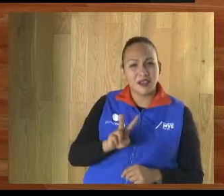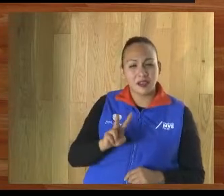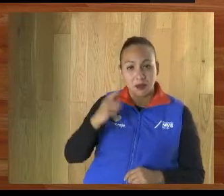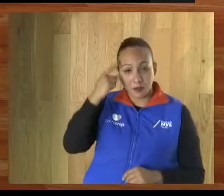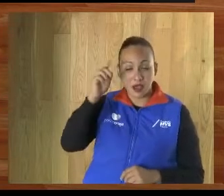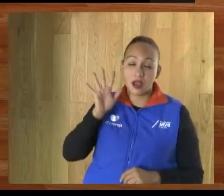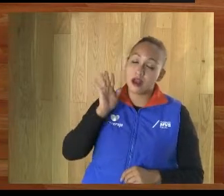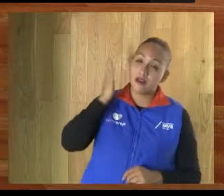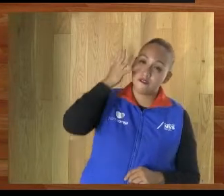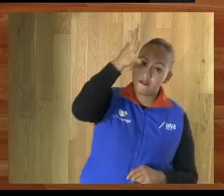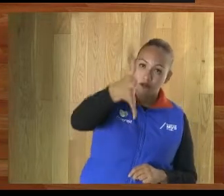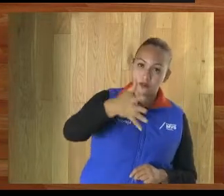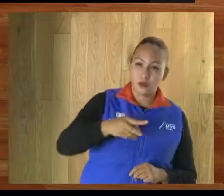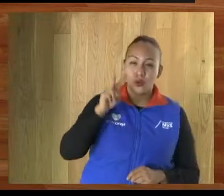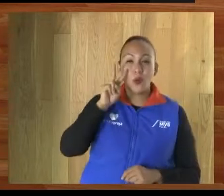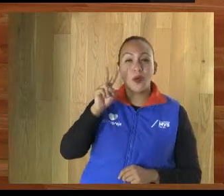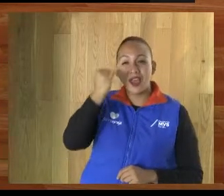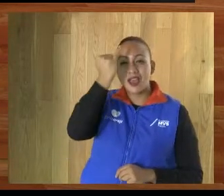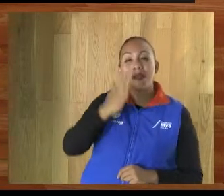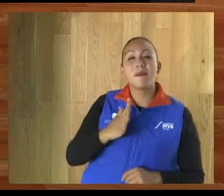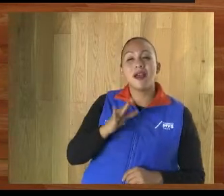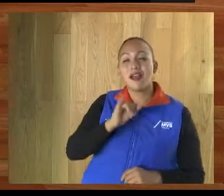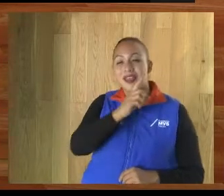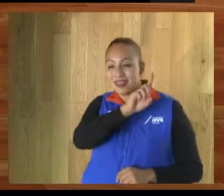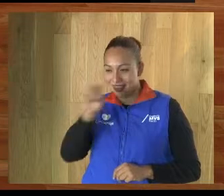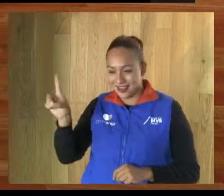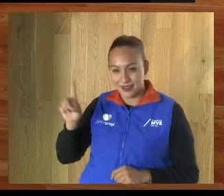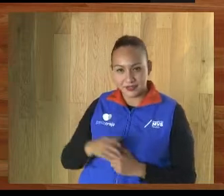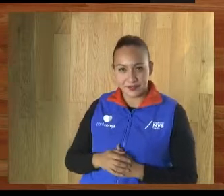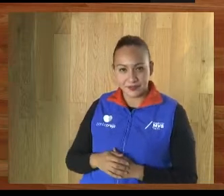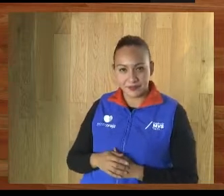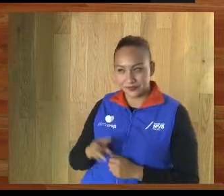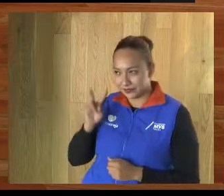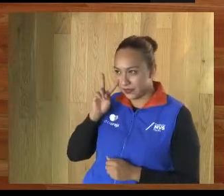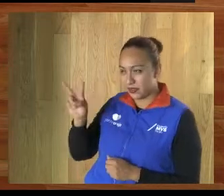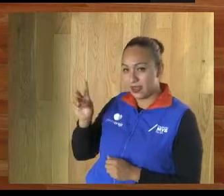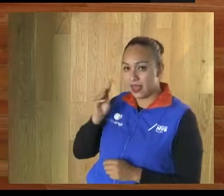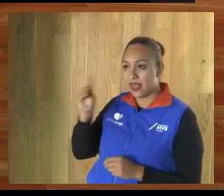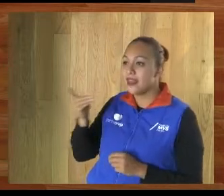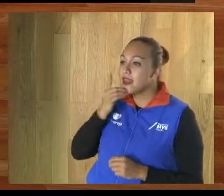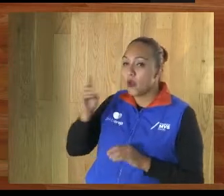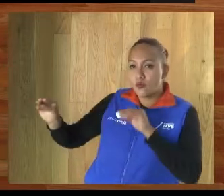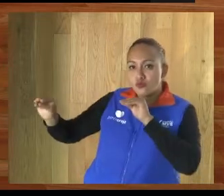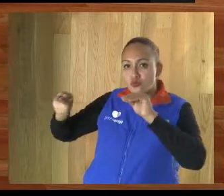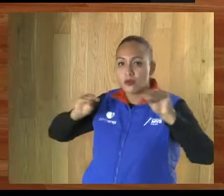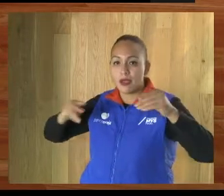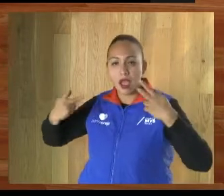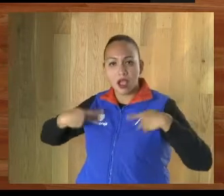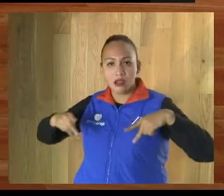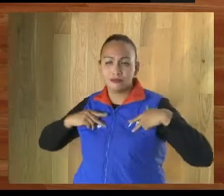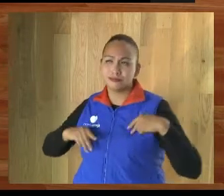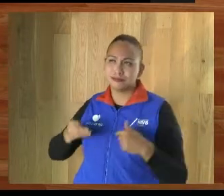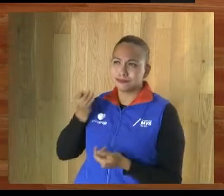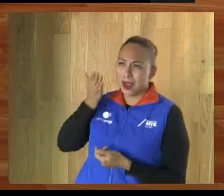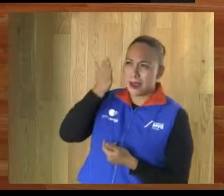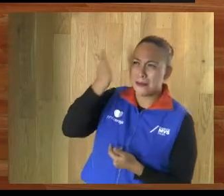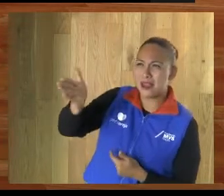futuro. Y en la imagen de la derecha, pues lo que es actualmente un movimiento que clama mundialmente por